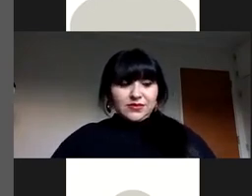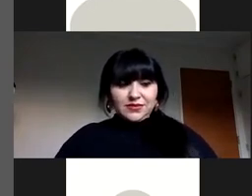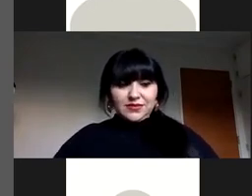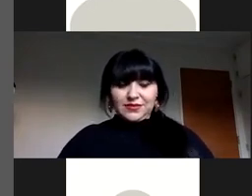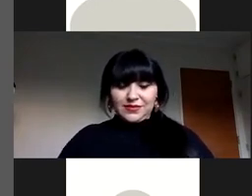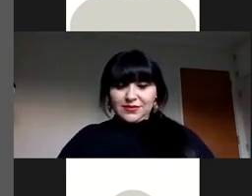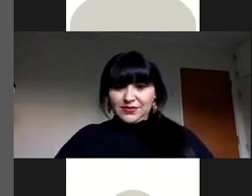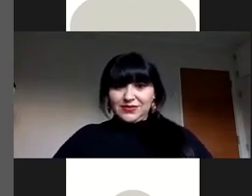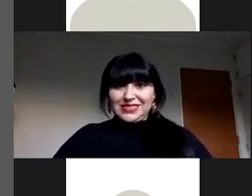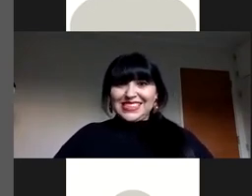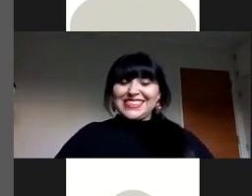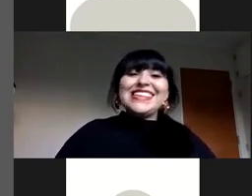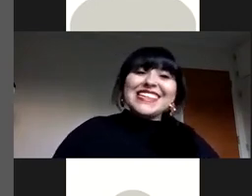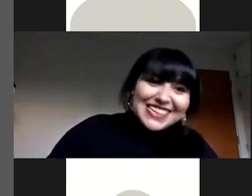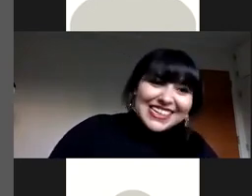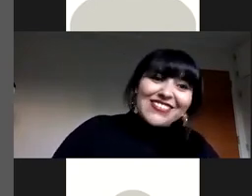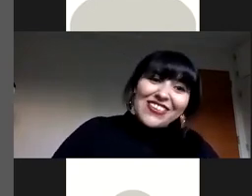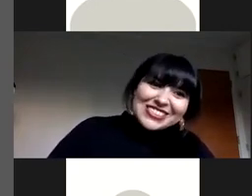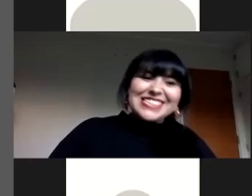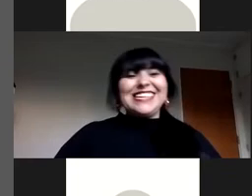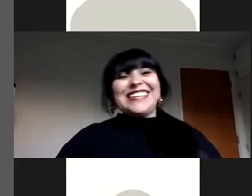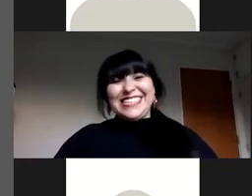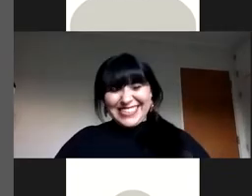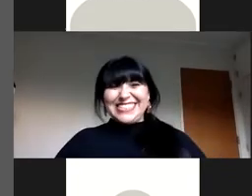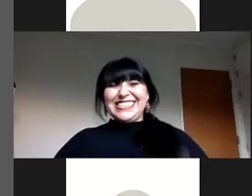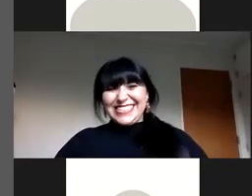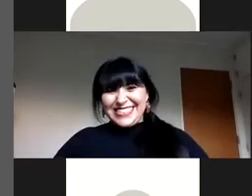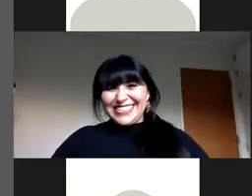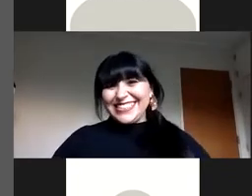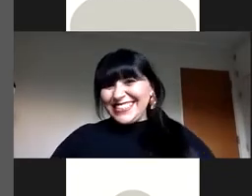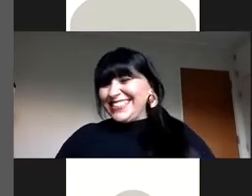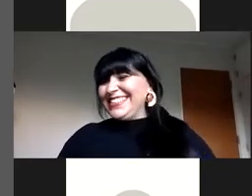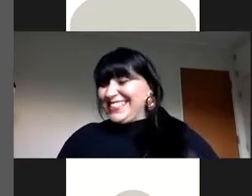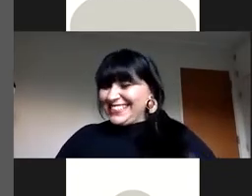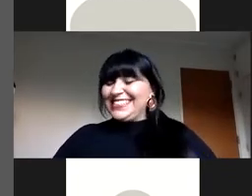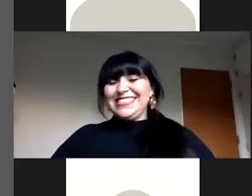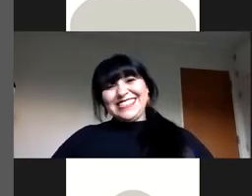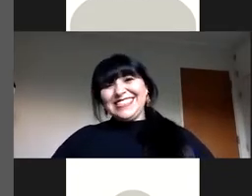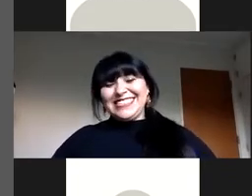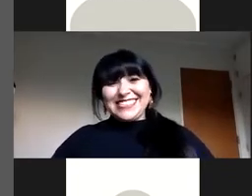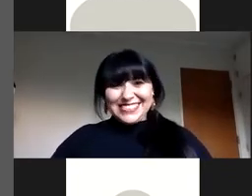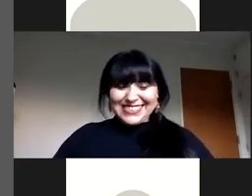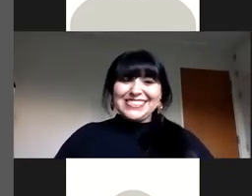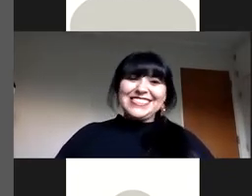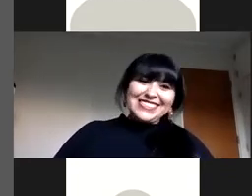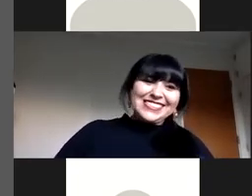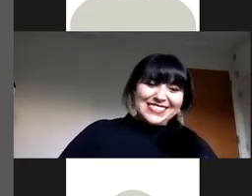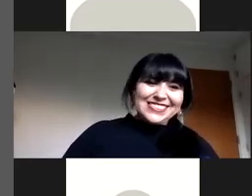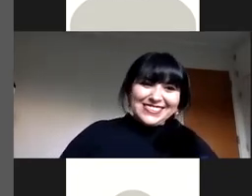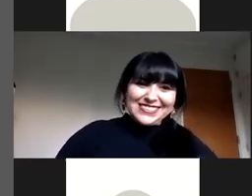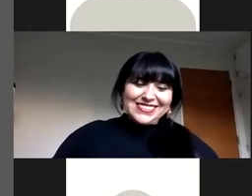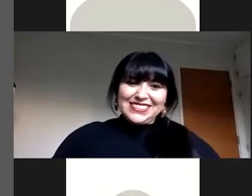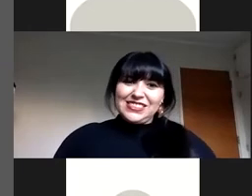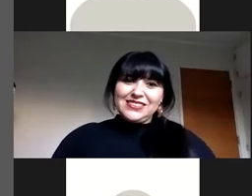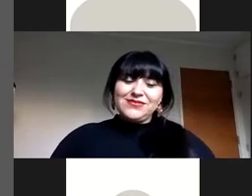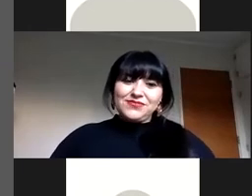profesores, disculpen que diga profesores porque es de formación, pero sabemos que hay psicólogos, asistentes sociales, hay otros profesionales que